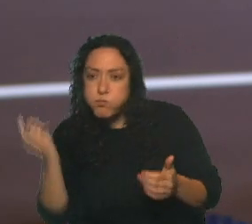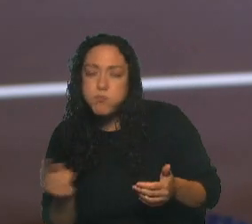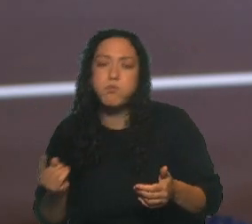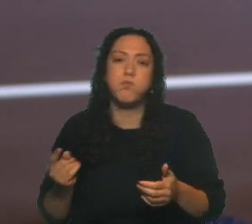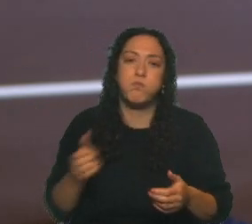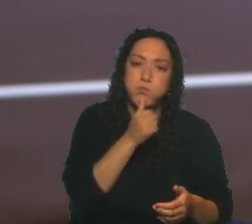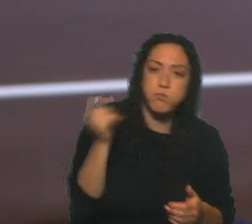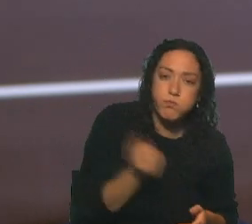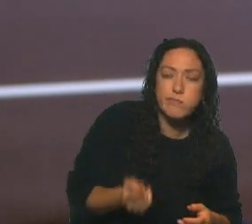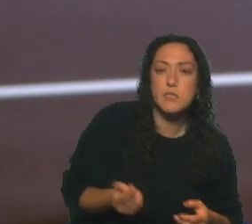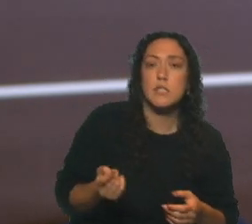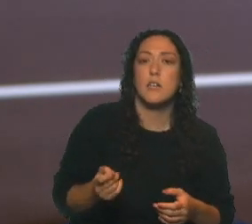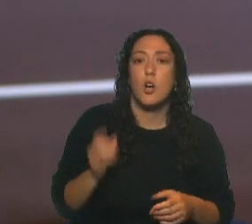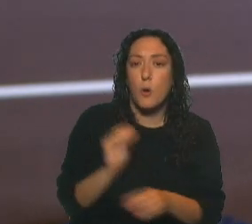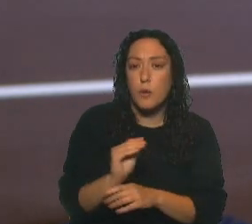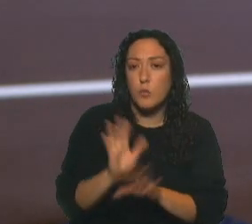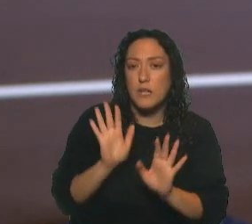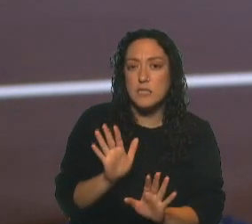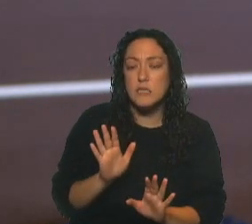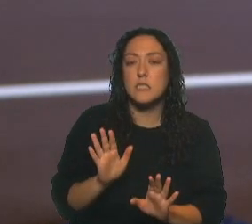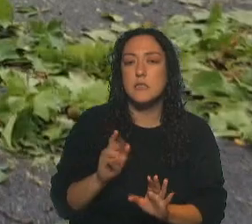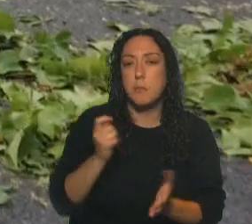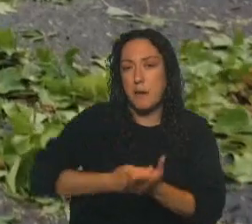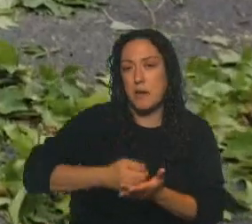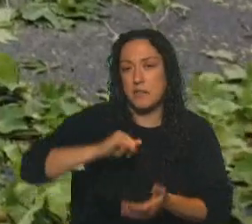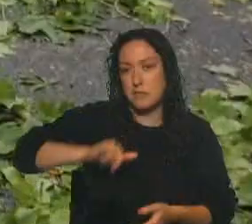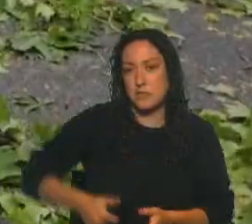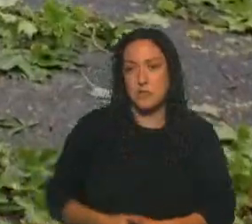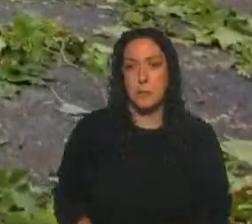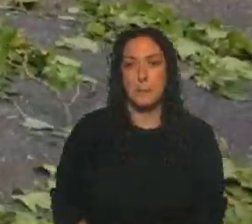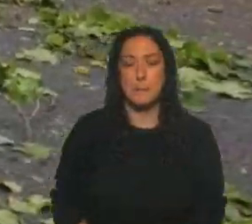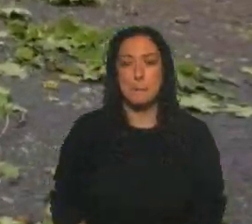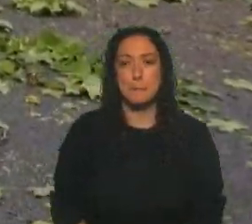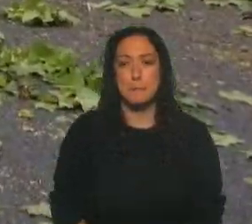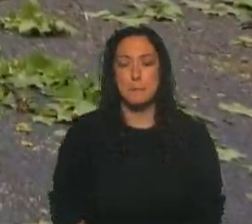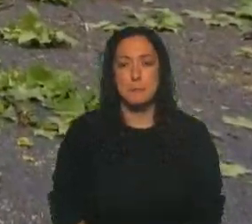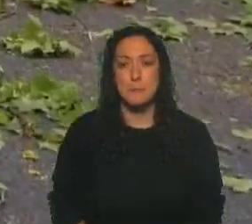los que tengan esa cobertura van a estar cubiertos por vendaval.